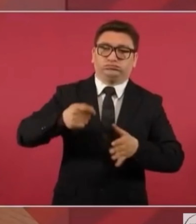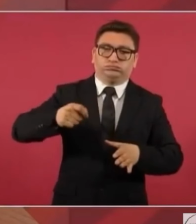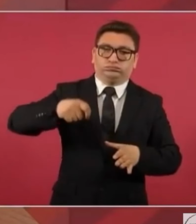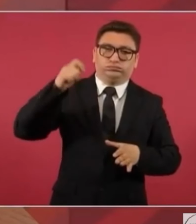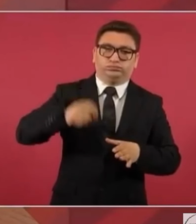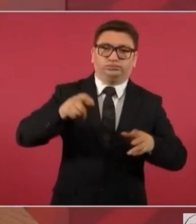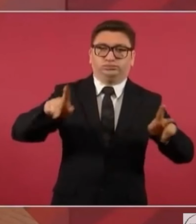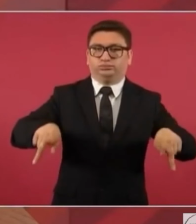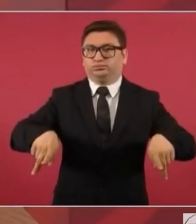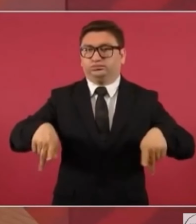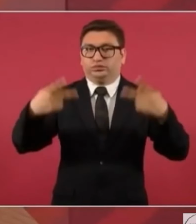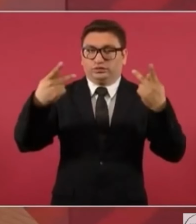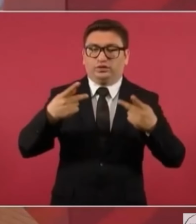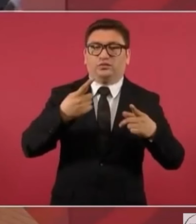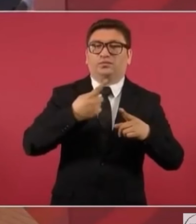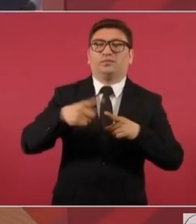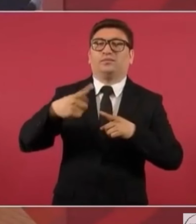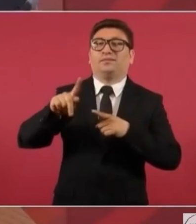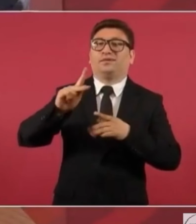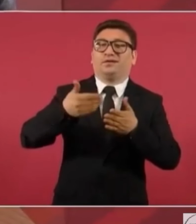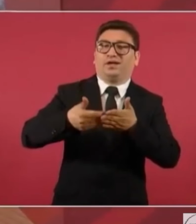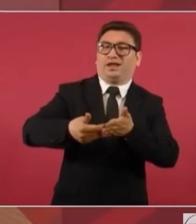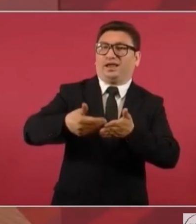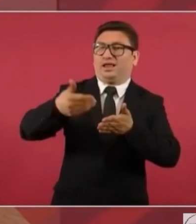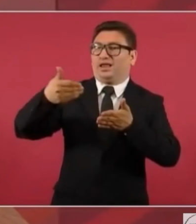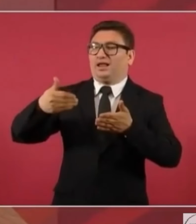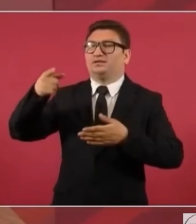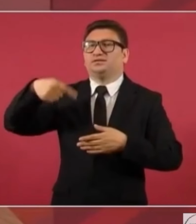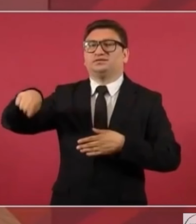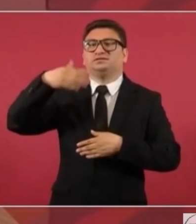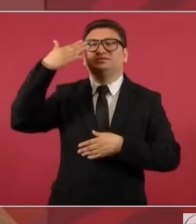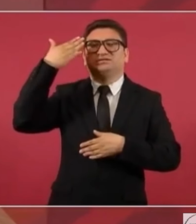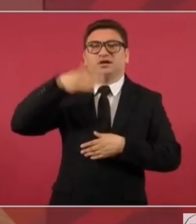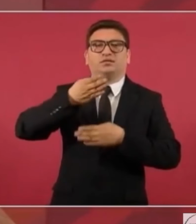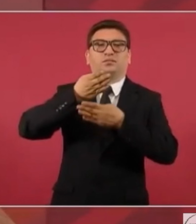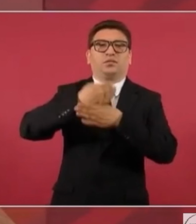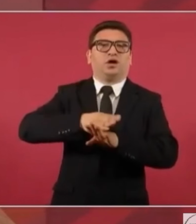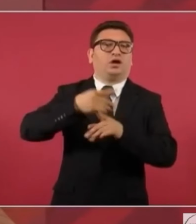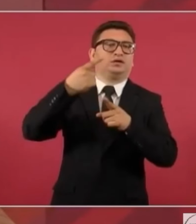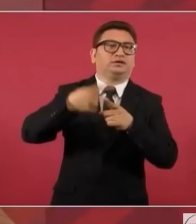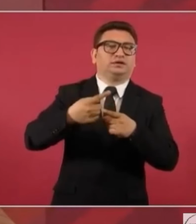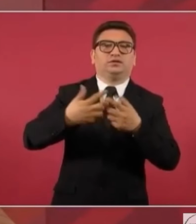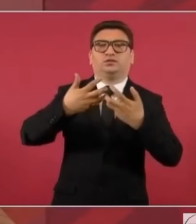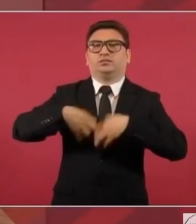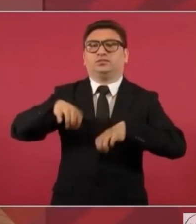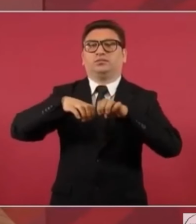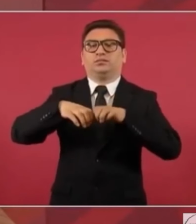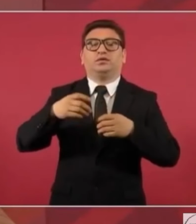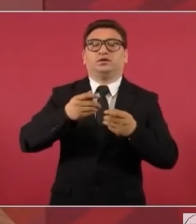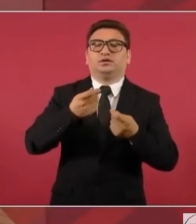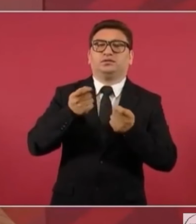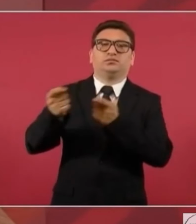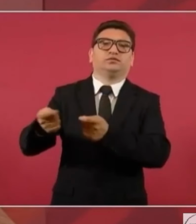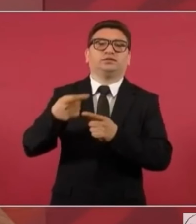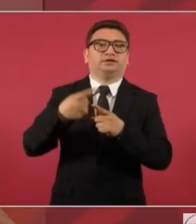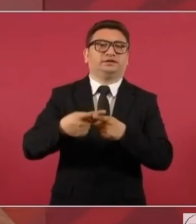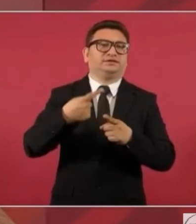se sabía quiénes iban a quedar con un banco, quiénes iban a quedar con una empresa.